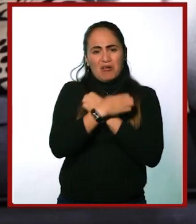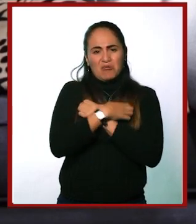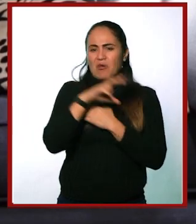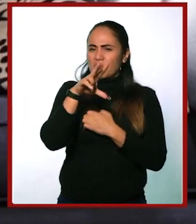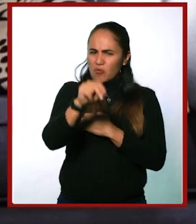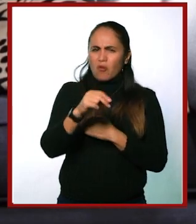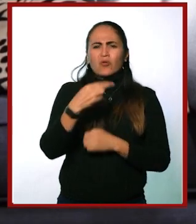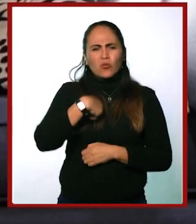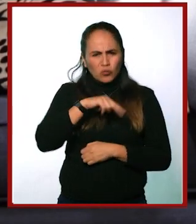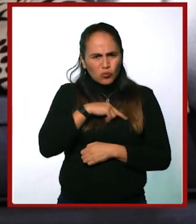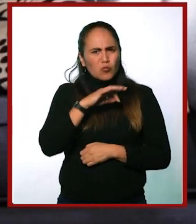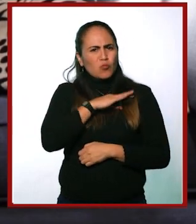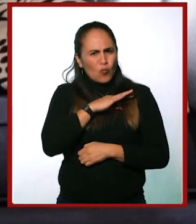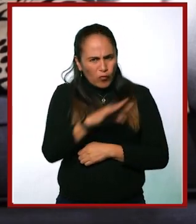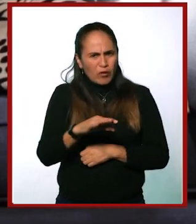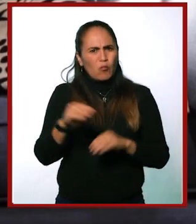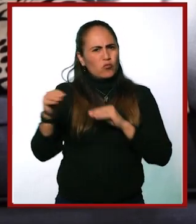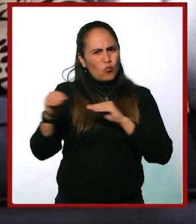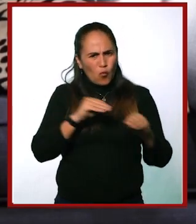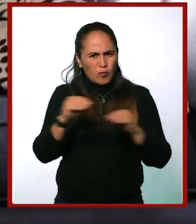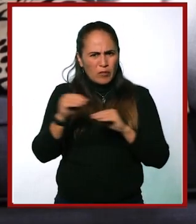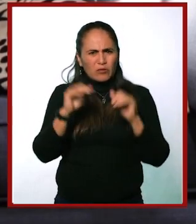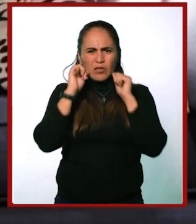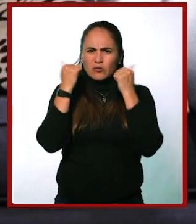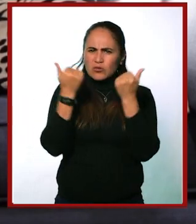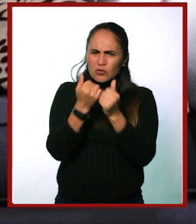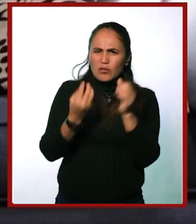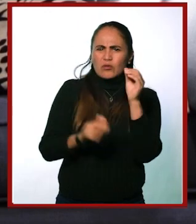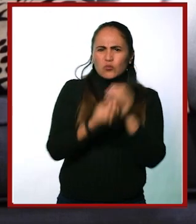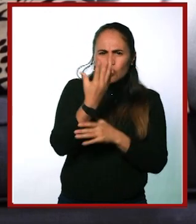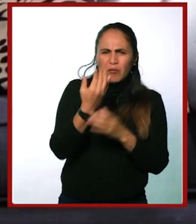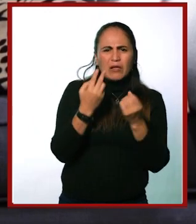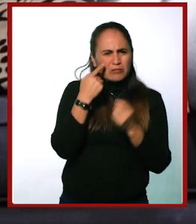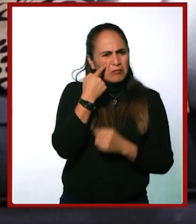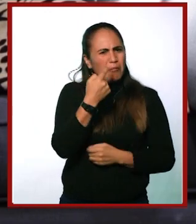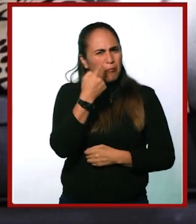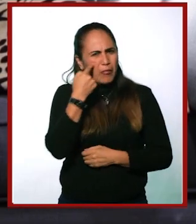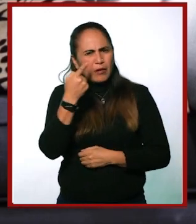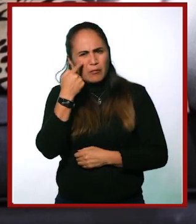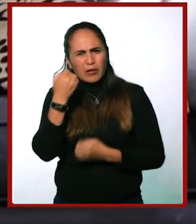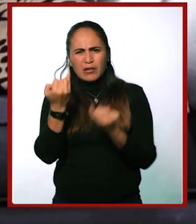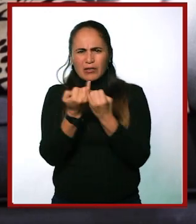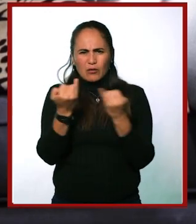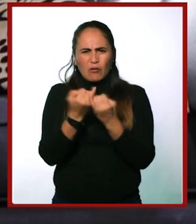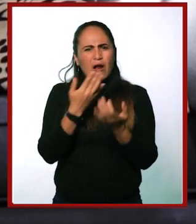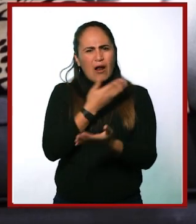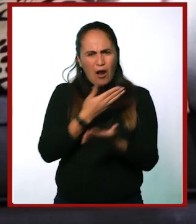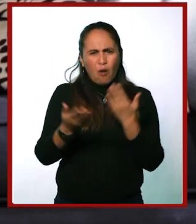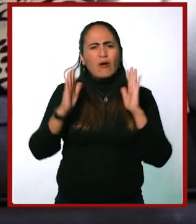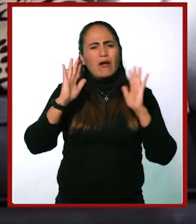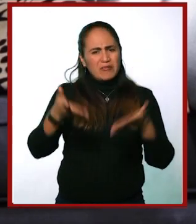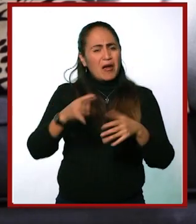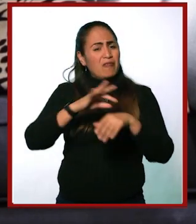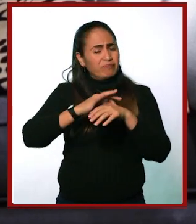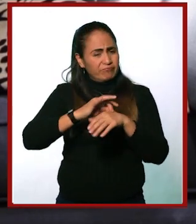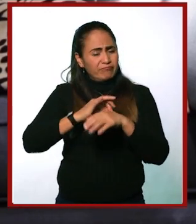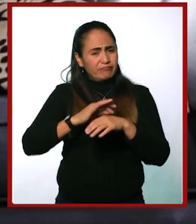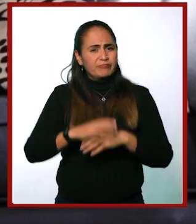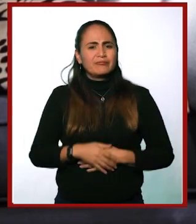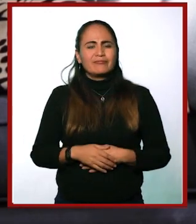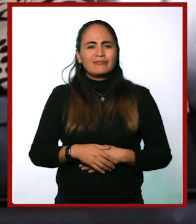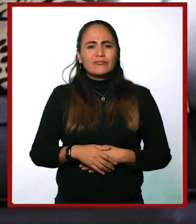hacer un movimiento y creo que se ha estado viendo en diferentes asociaciones y se ha estado viendo en diferentes movimientos que hoy en día ya son una